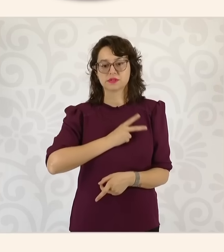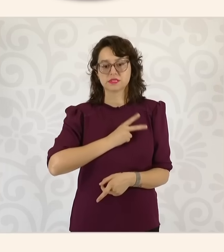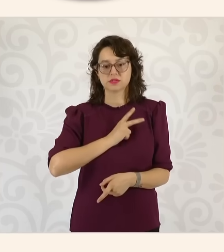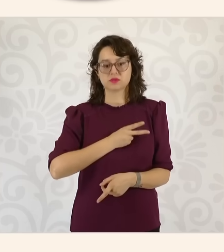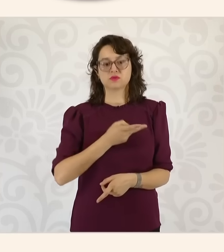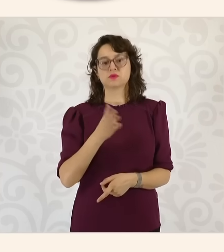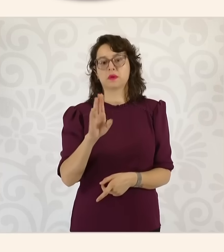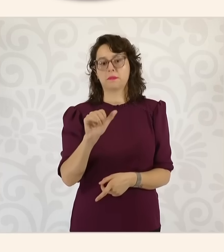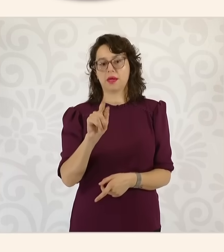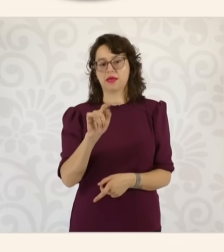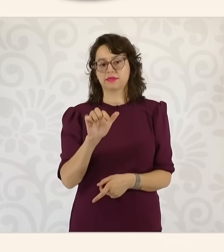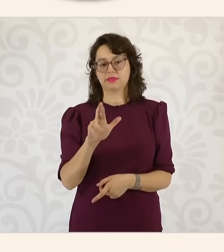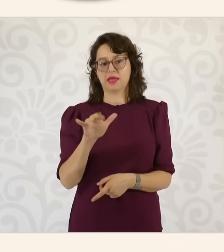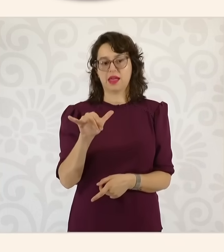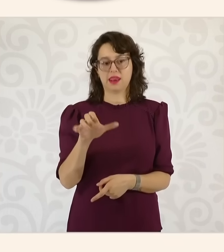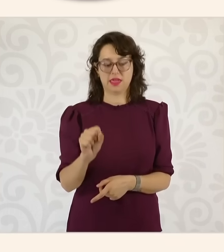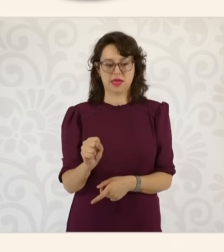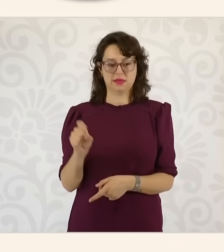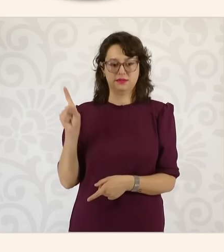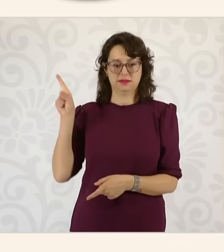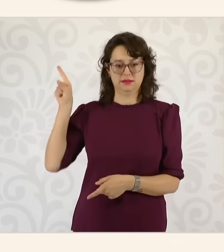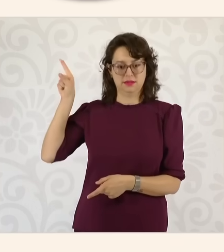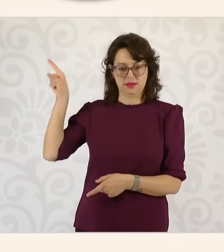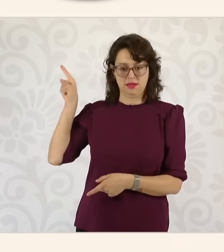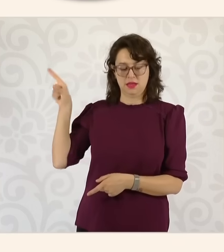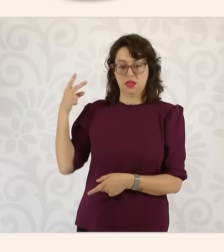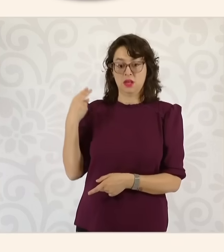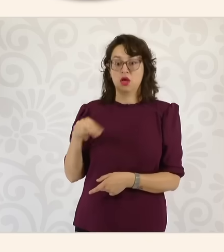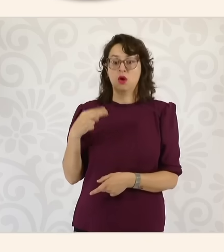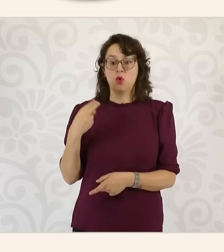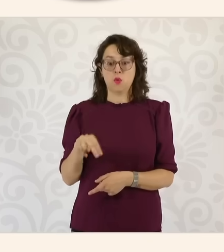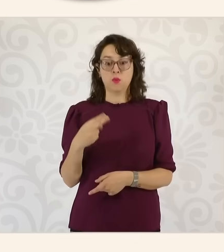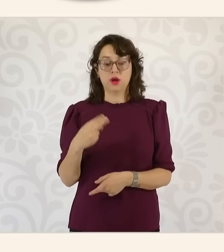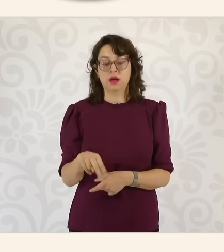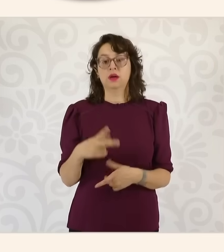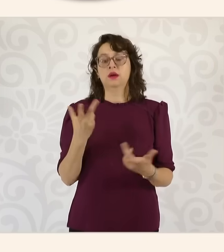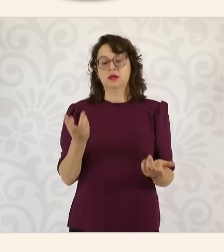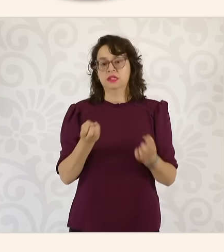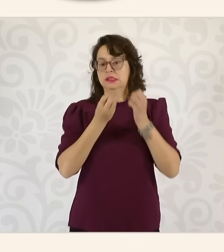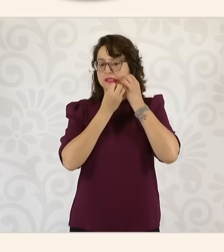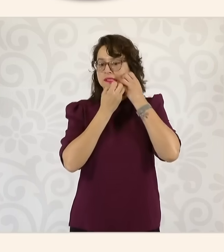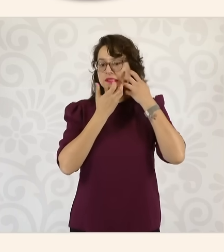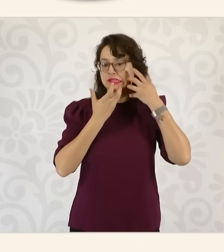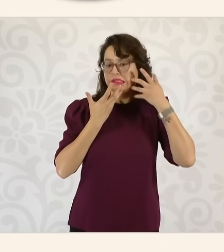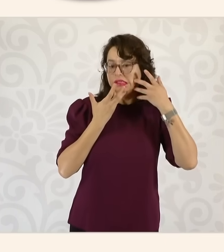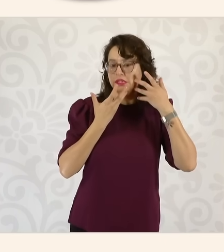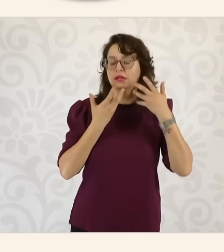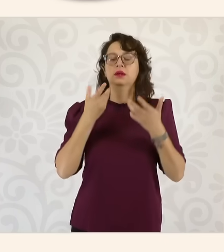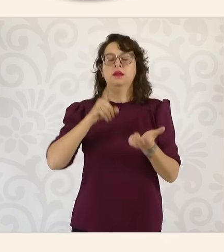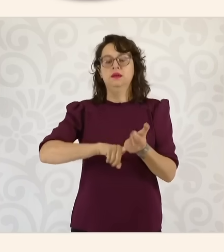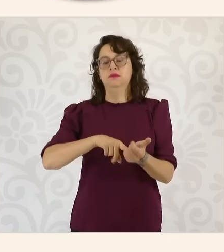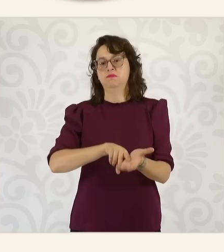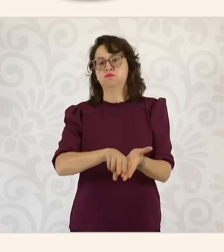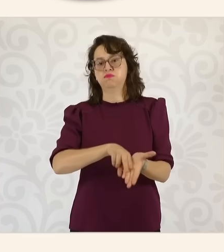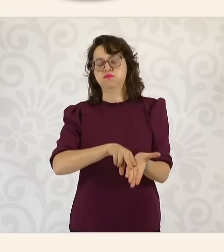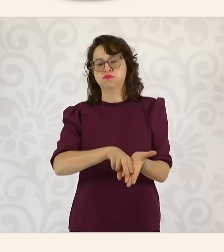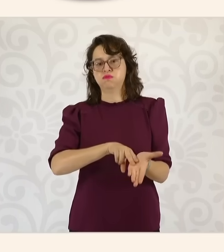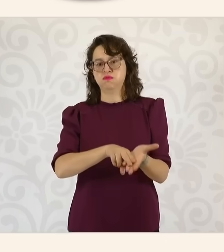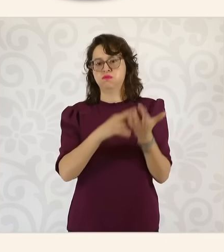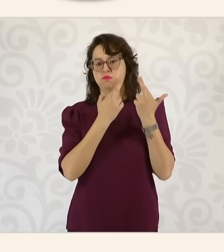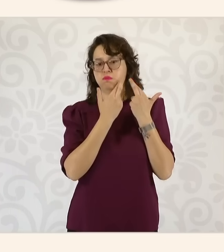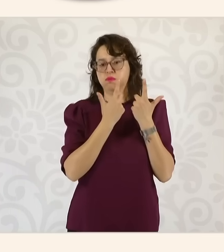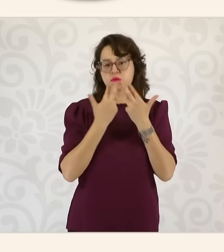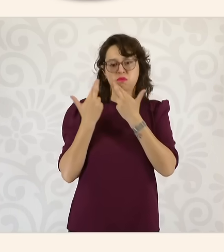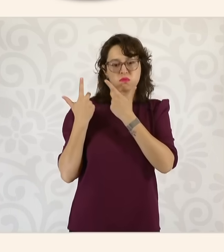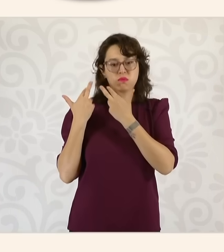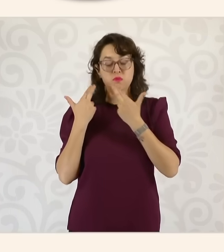una de estas bacterias y entonces eso favorece el desarrollo de caries. En las medidas que se están